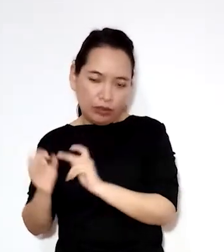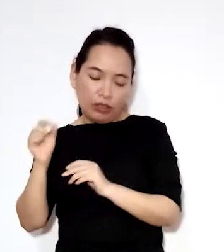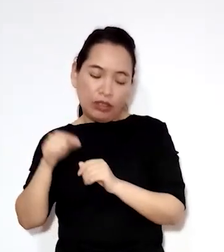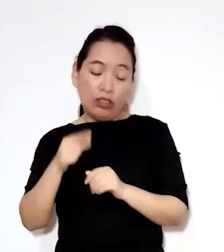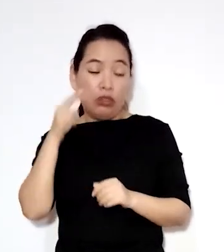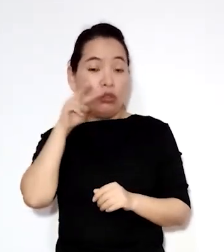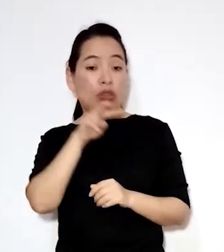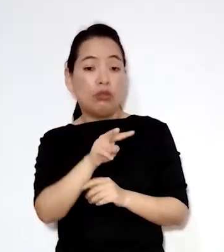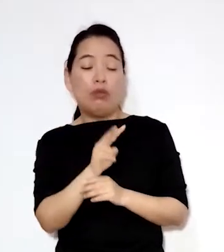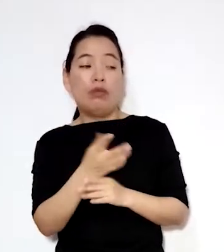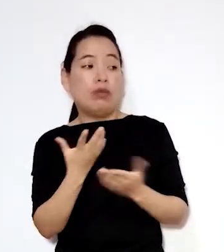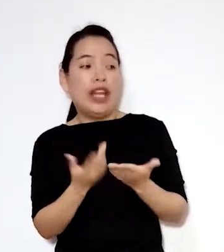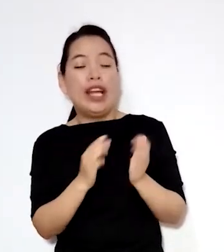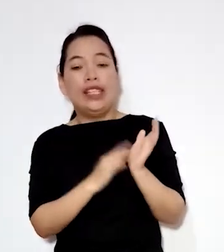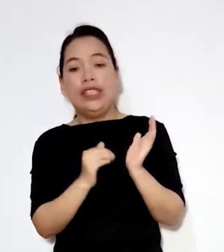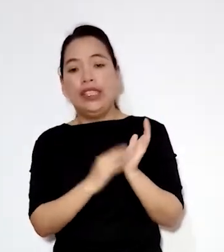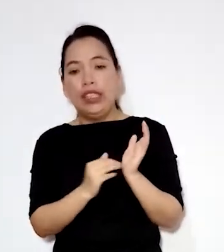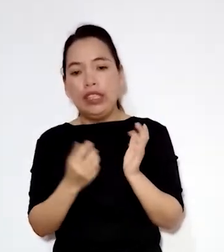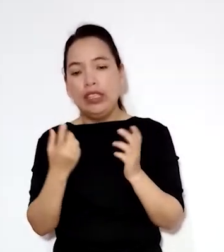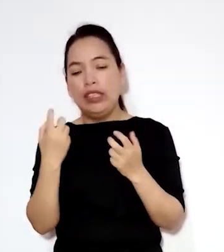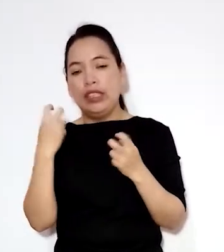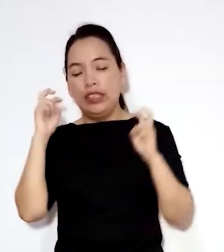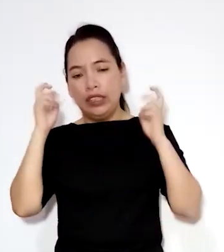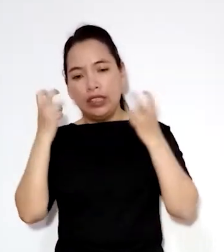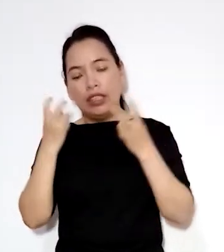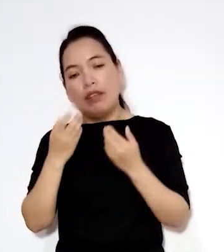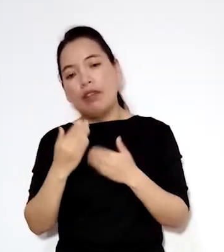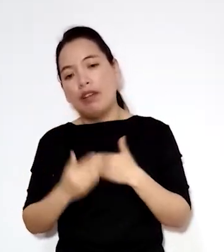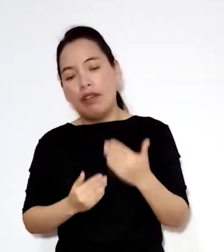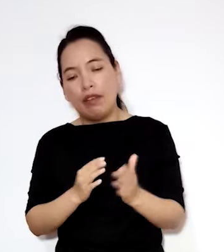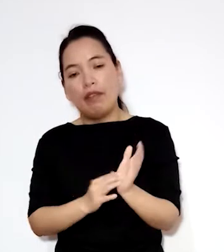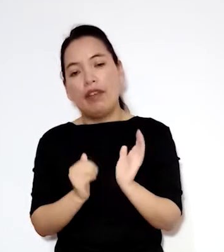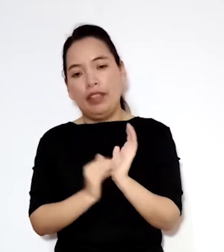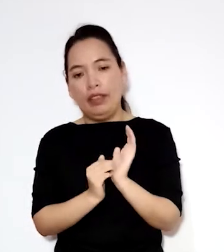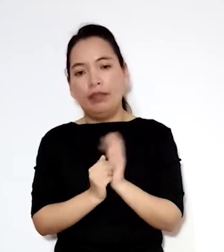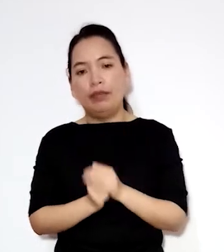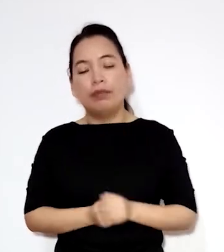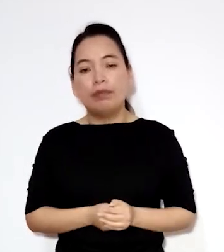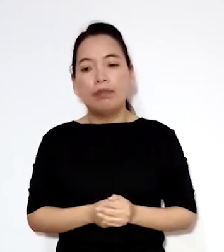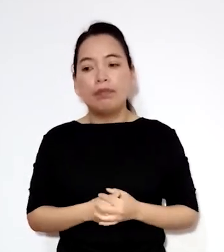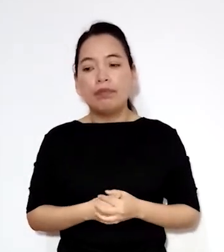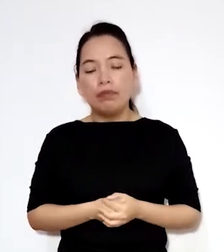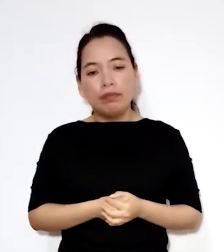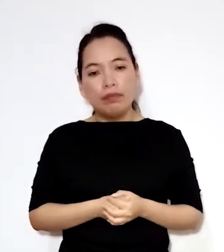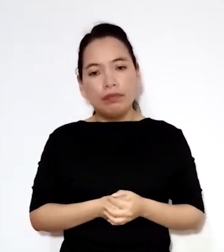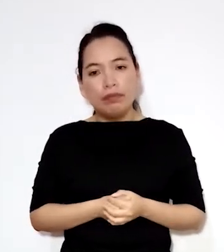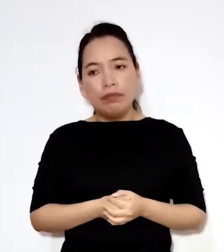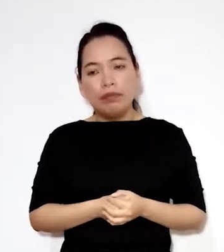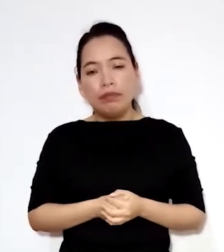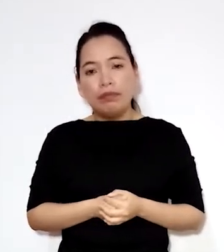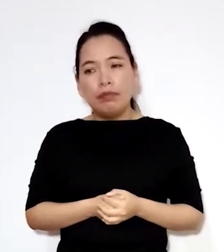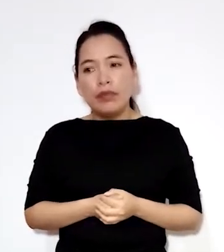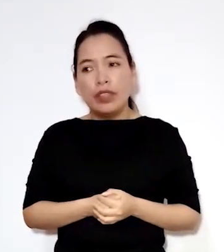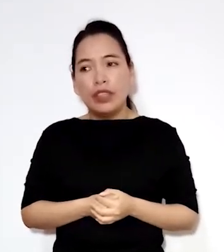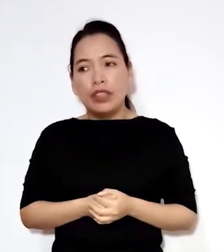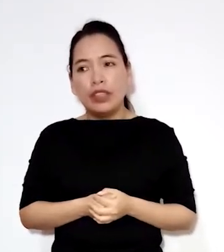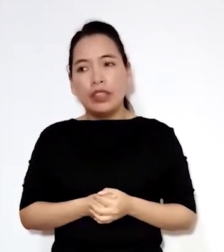centros dotados de la estructura necesaria. Lo que observamos es que todavía esto es un gran desafío, ¿no?